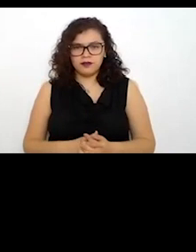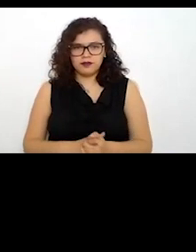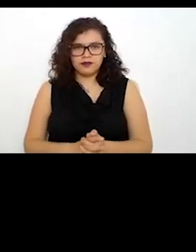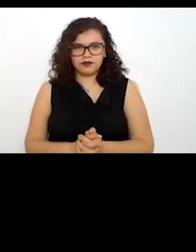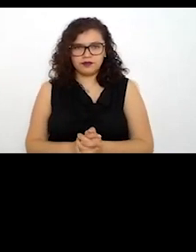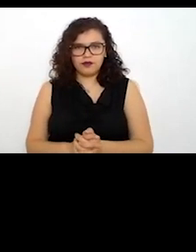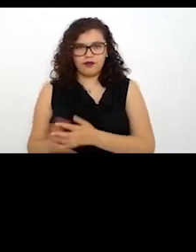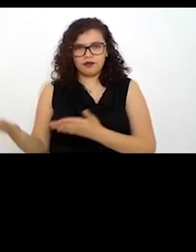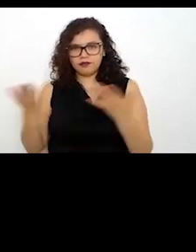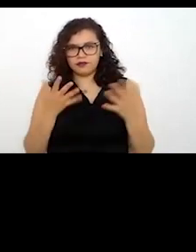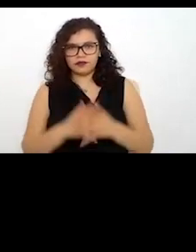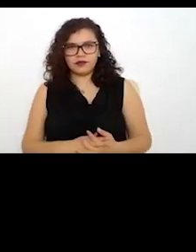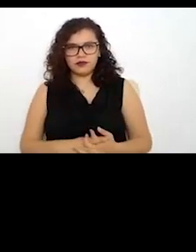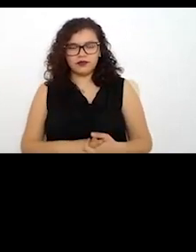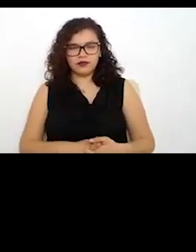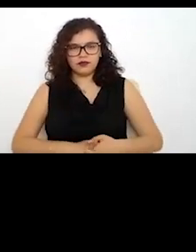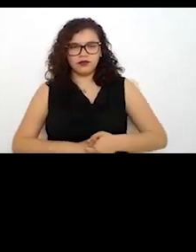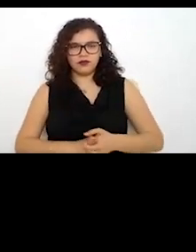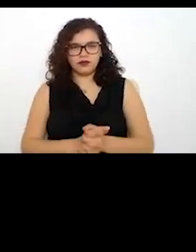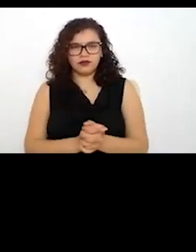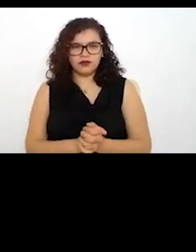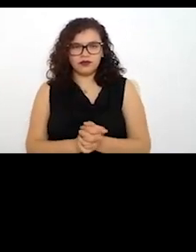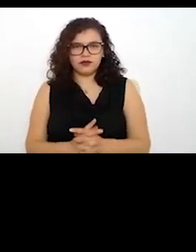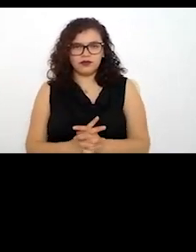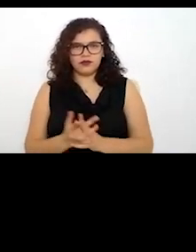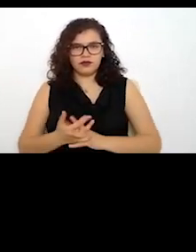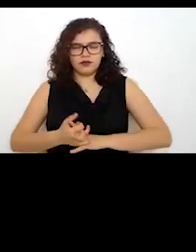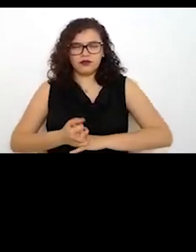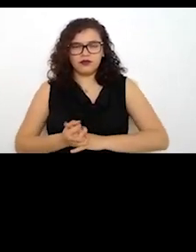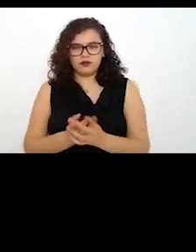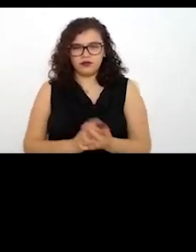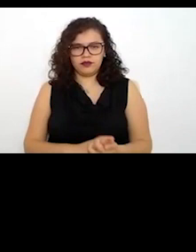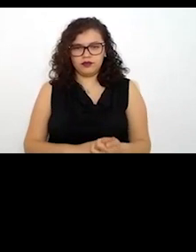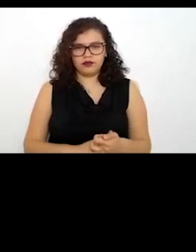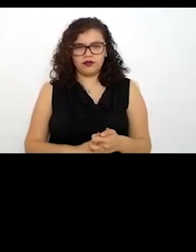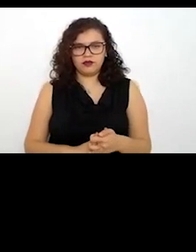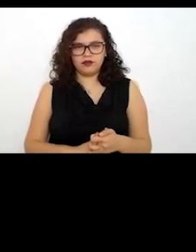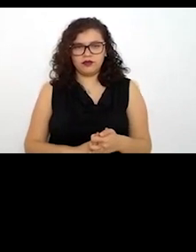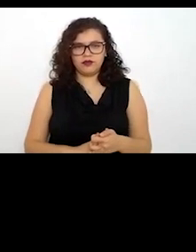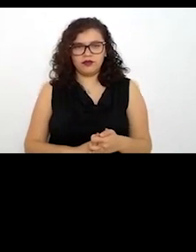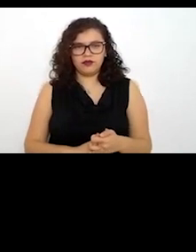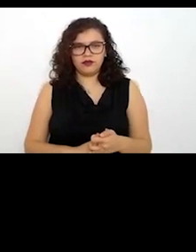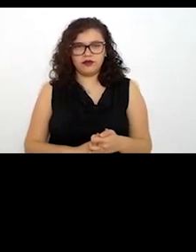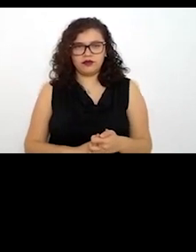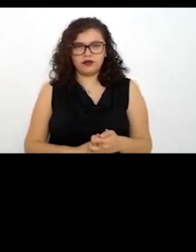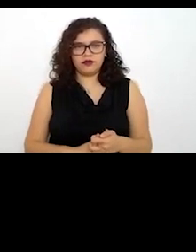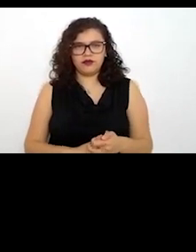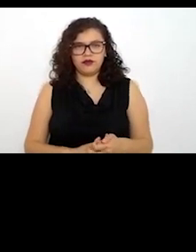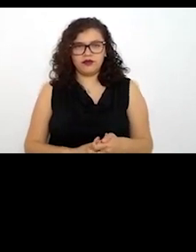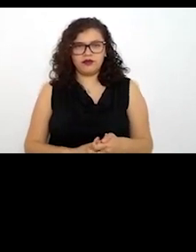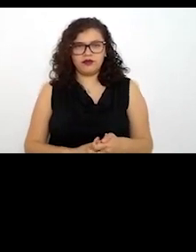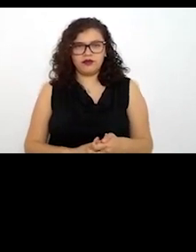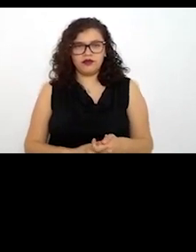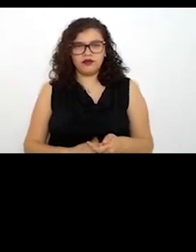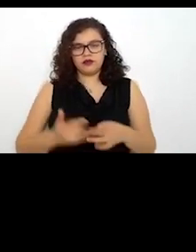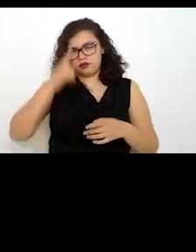Adelante, Juan. Sí, justamente otro supuesto importante en la Ley Federal del Trabajo